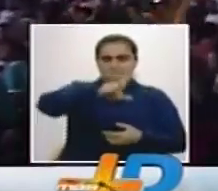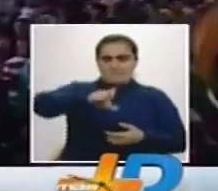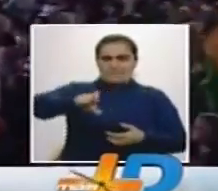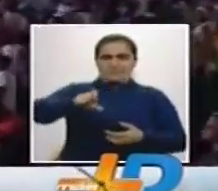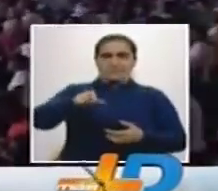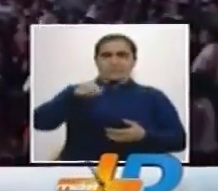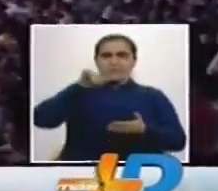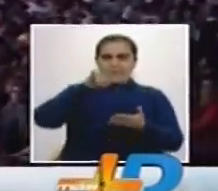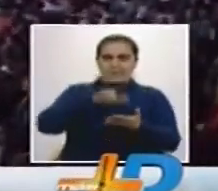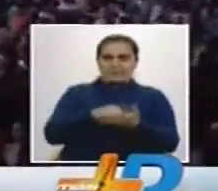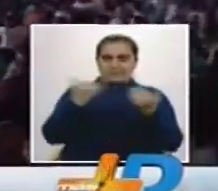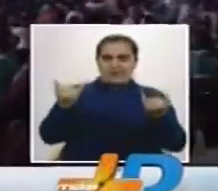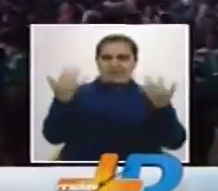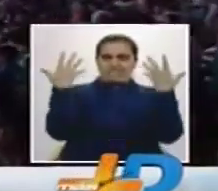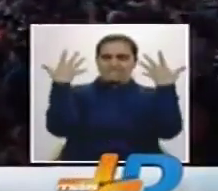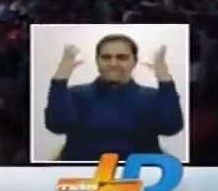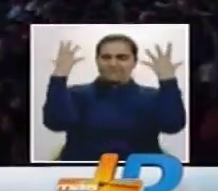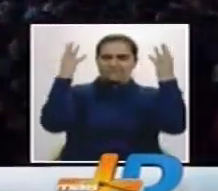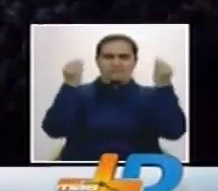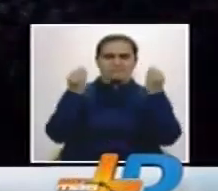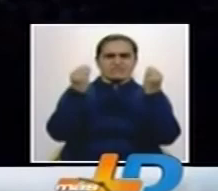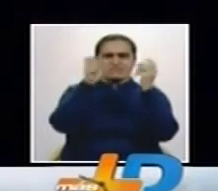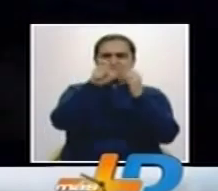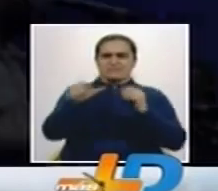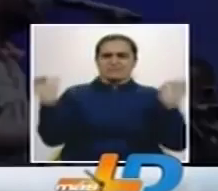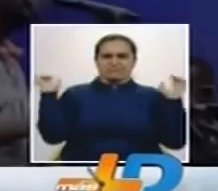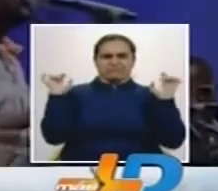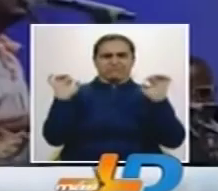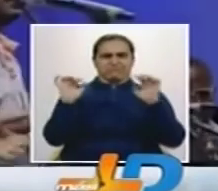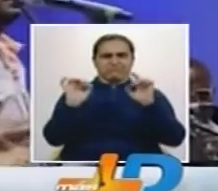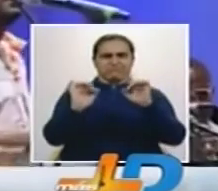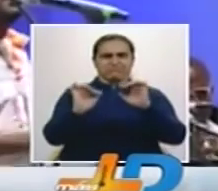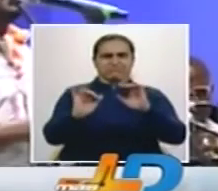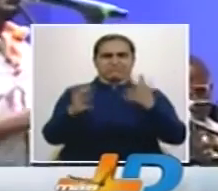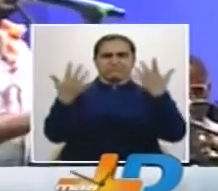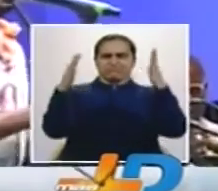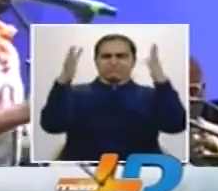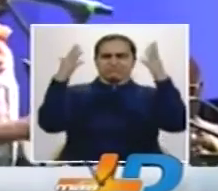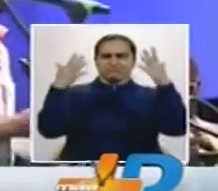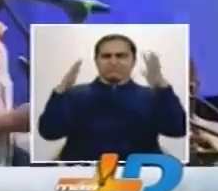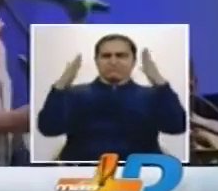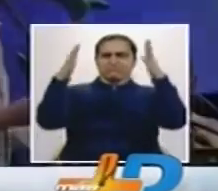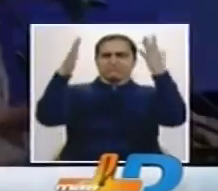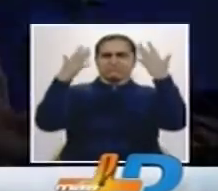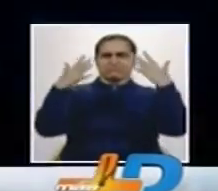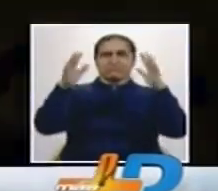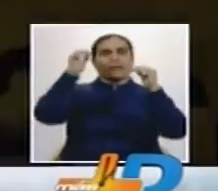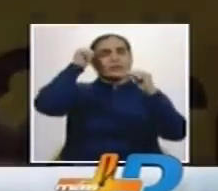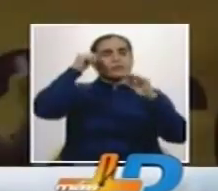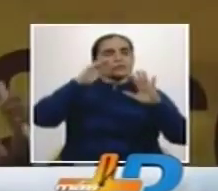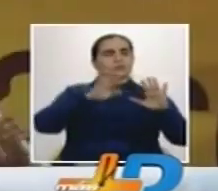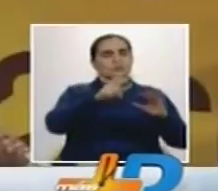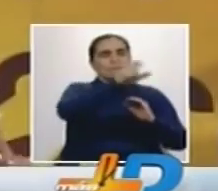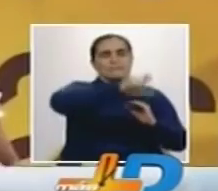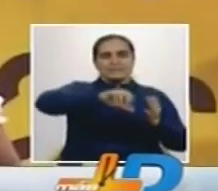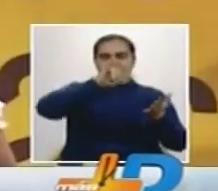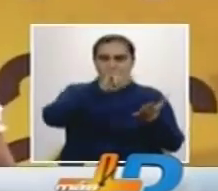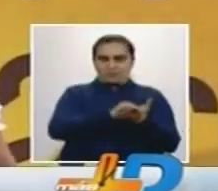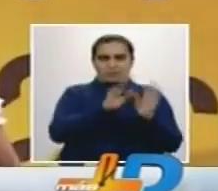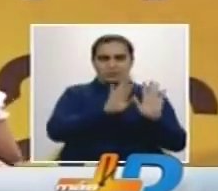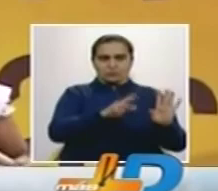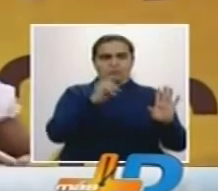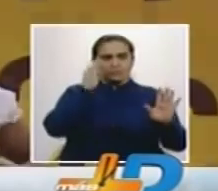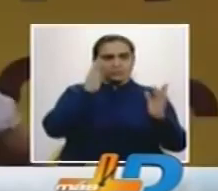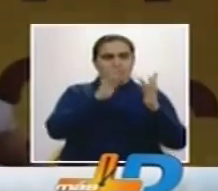los festivales en donde miles de personas se reúnen para disfrutar de las músicas autóctonas de su territorio gracias a